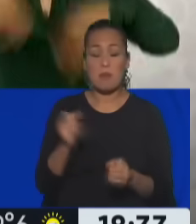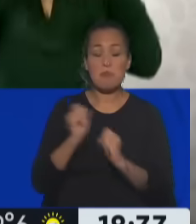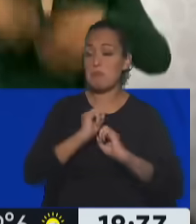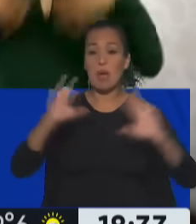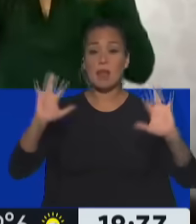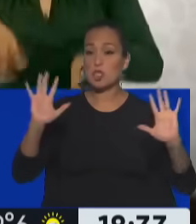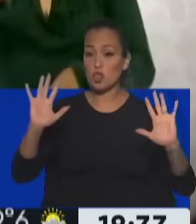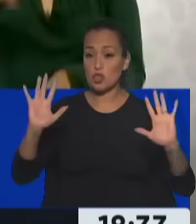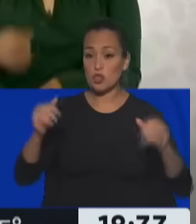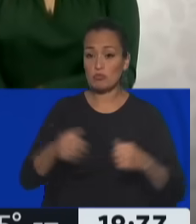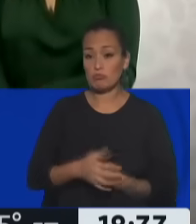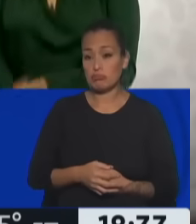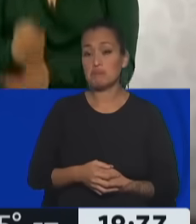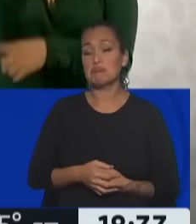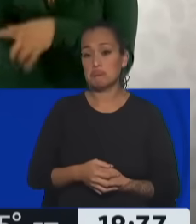Maravilloso.